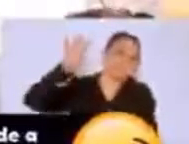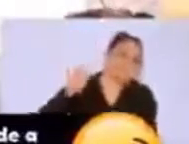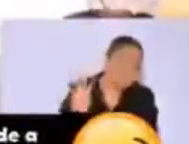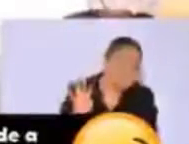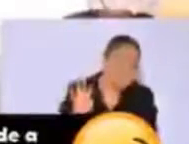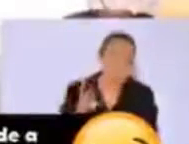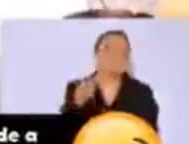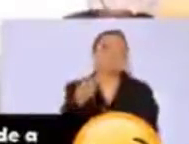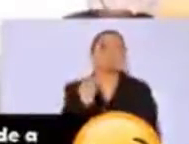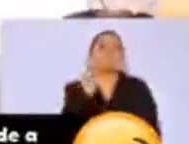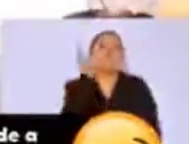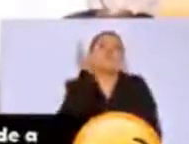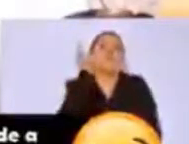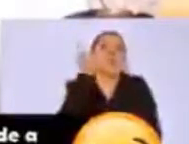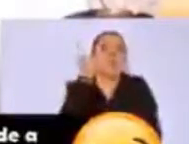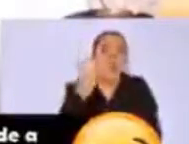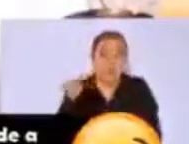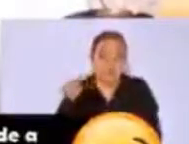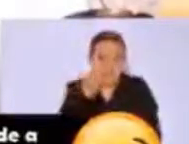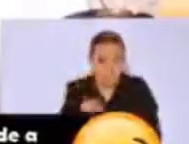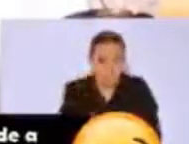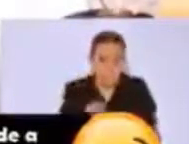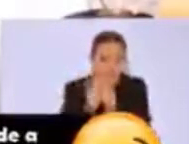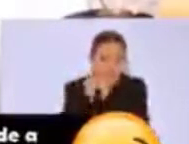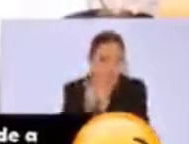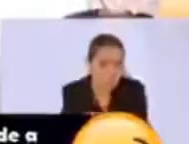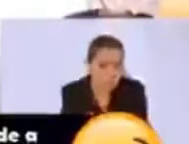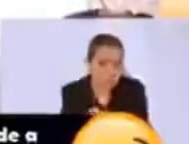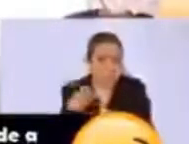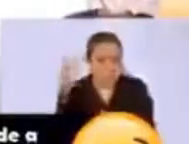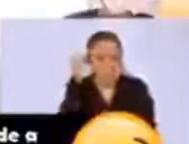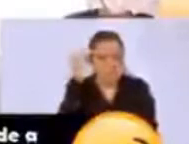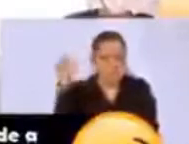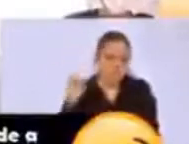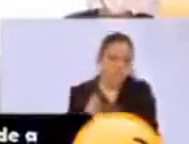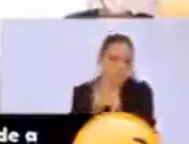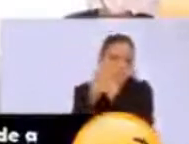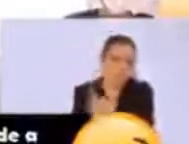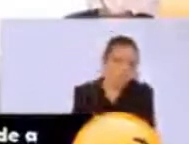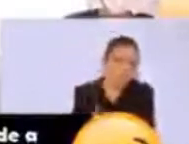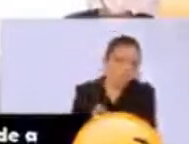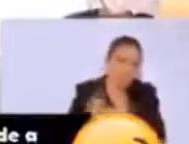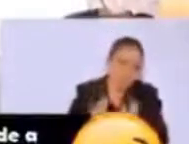y se queden un tiempo